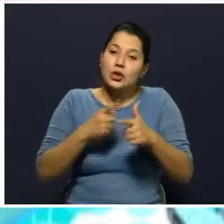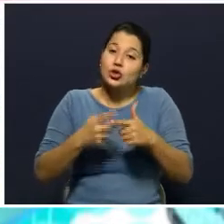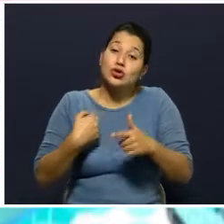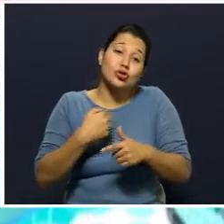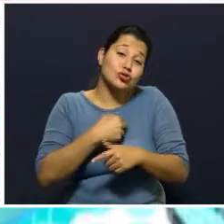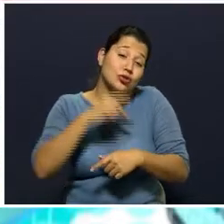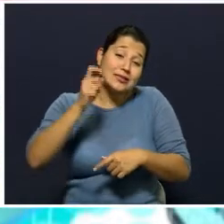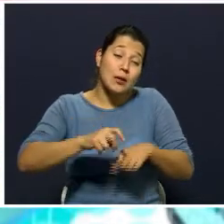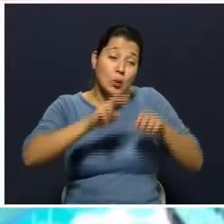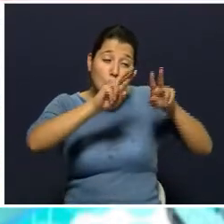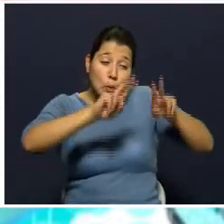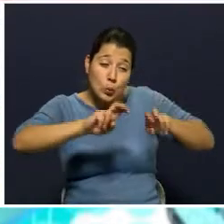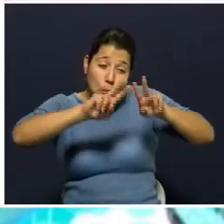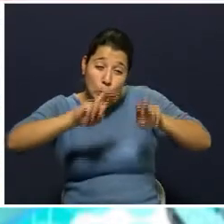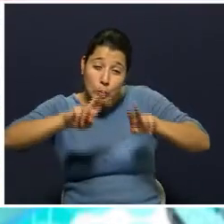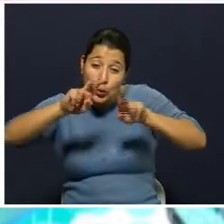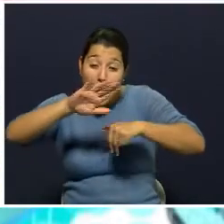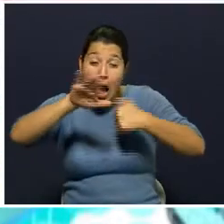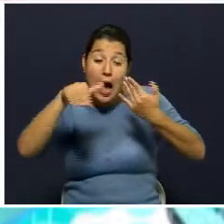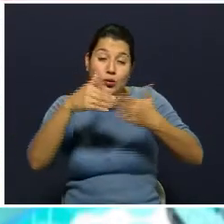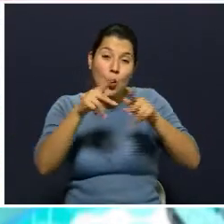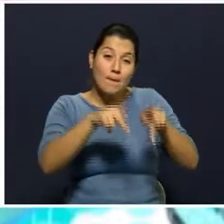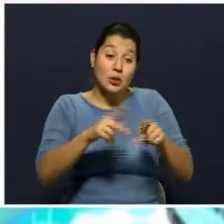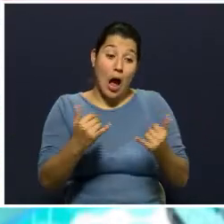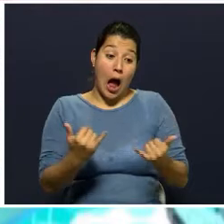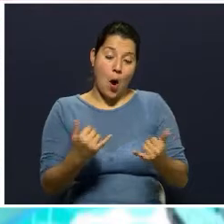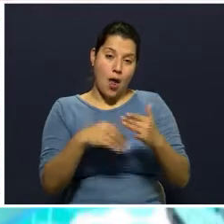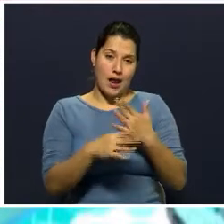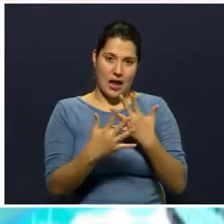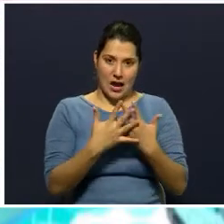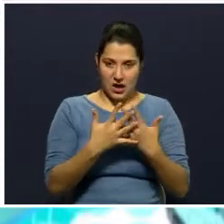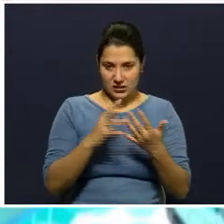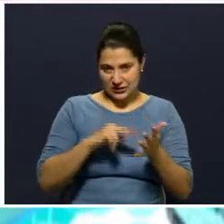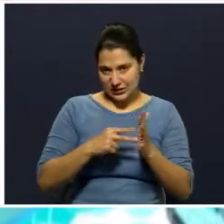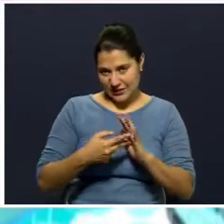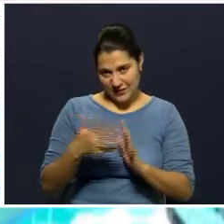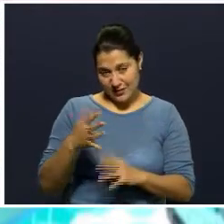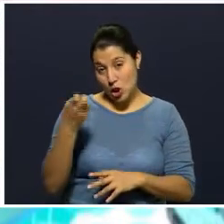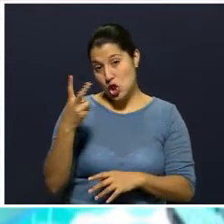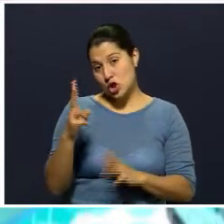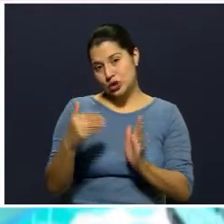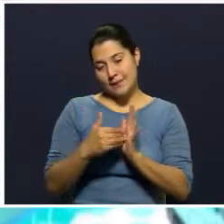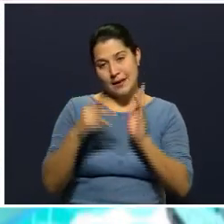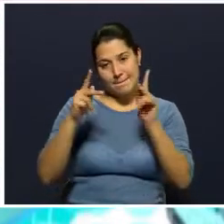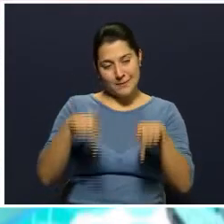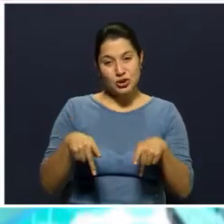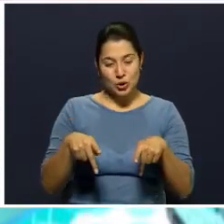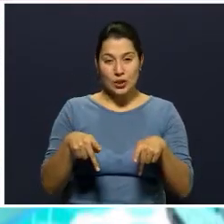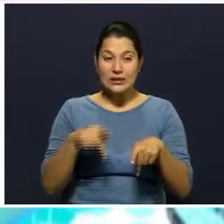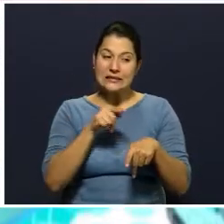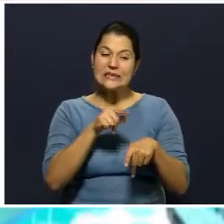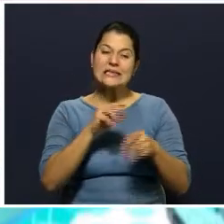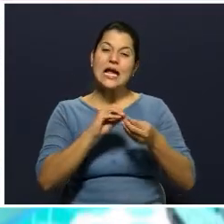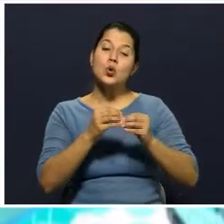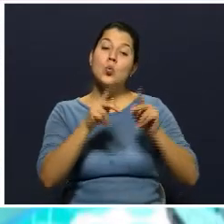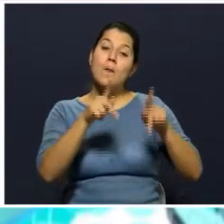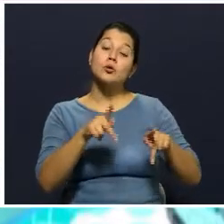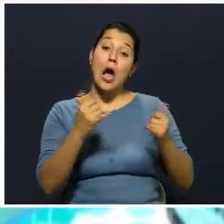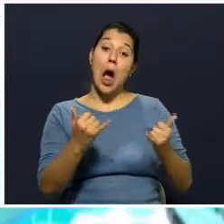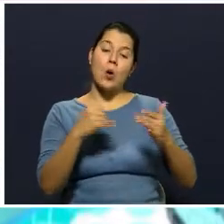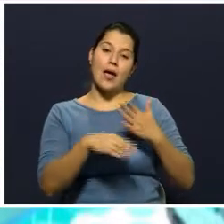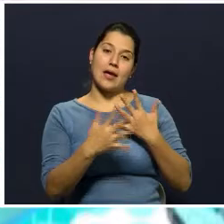toda la población institucional en este momento. Estamos hablando de unas 12,000 personas que son la población privada